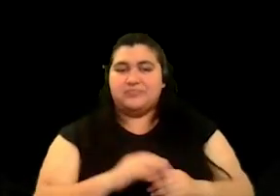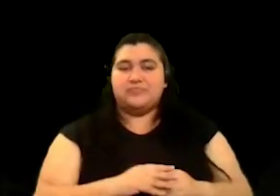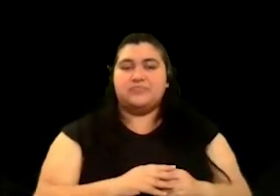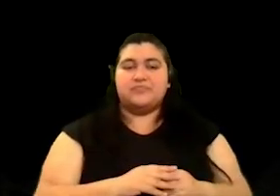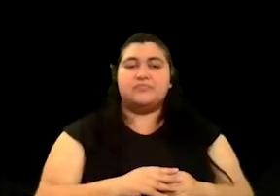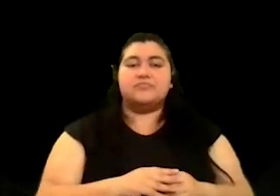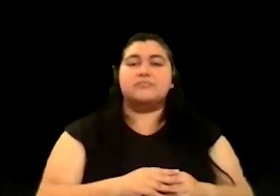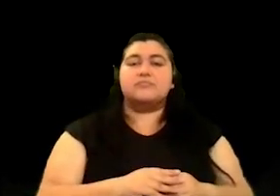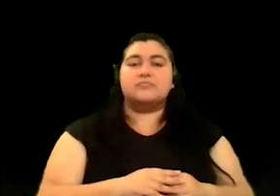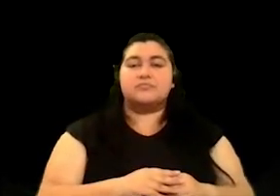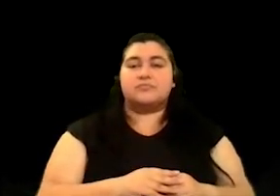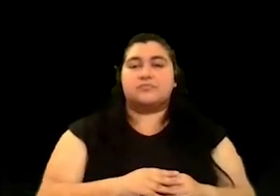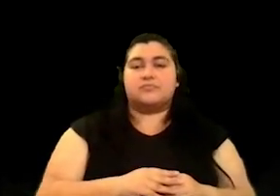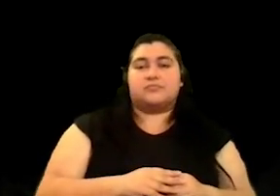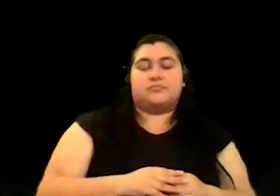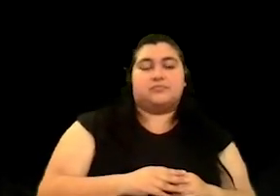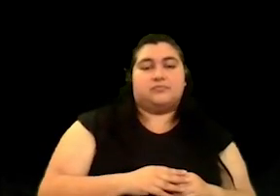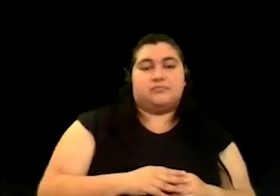Bien.